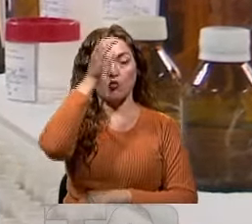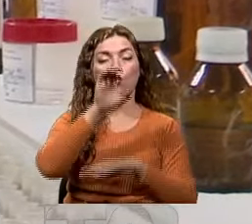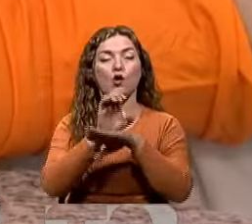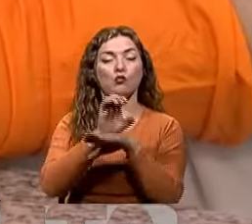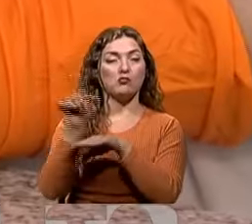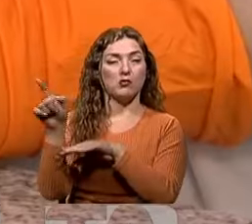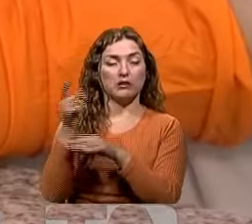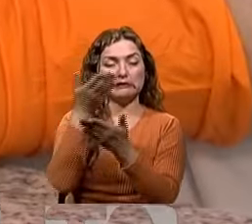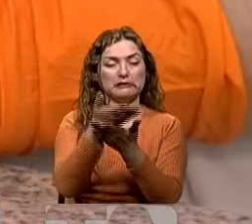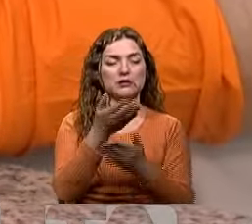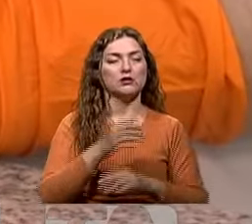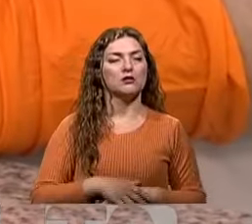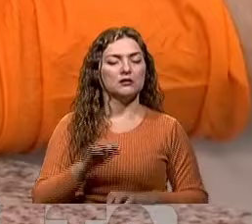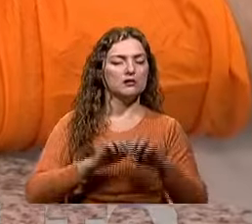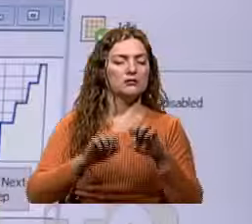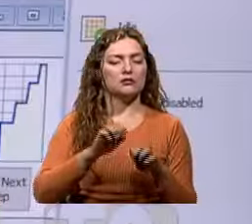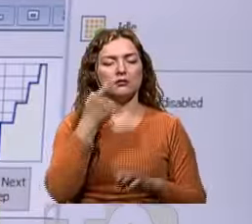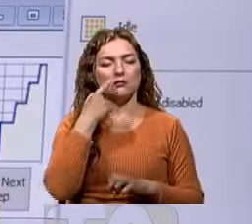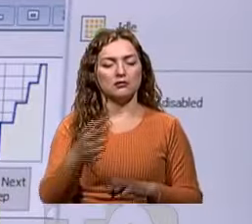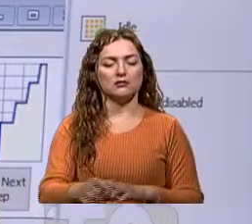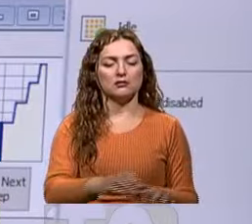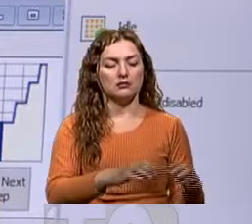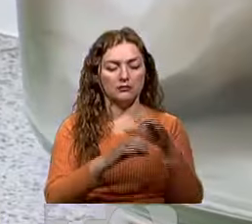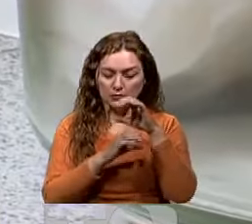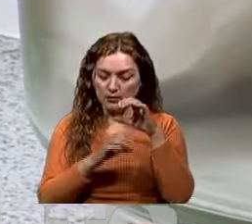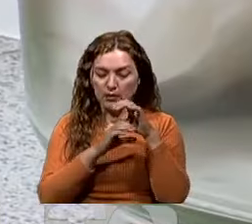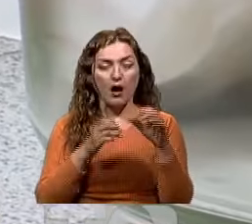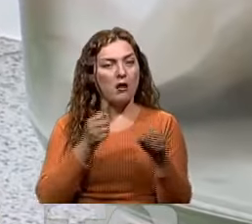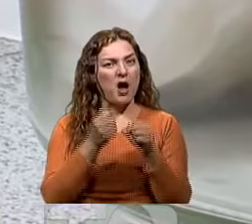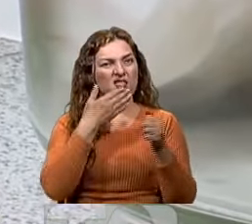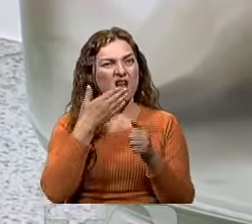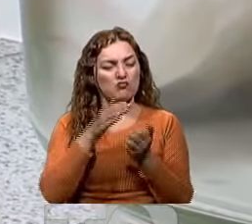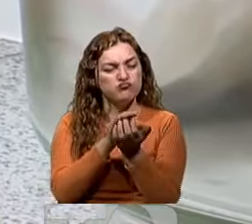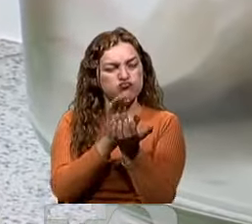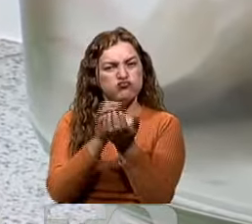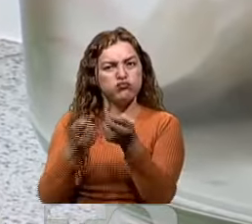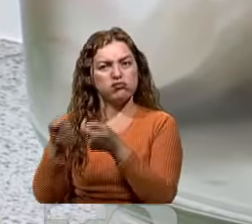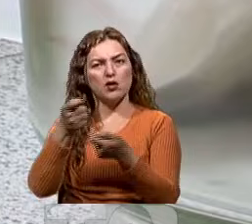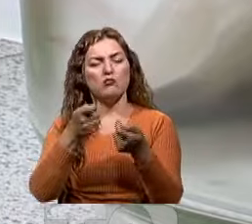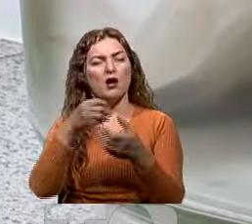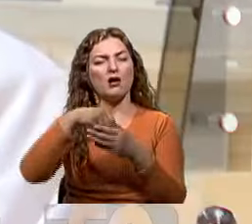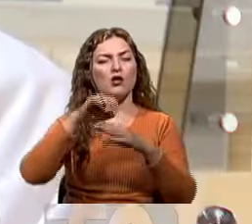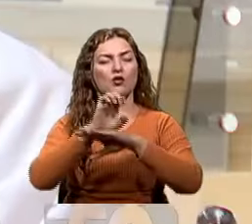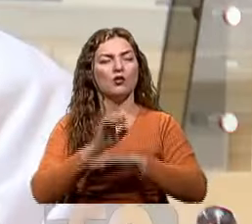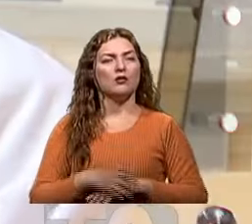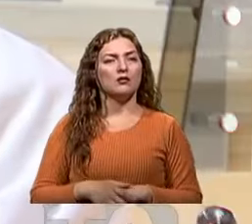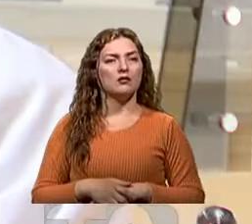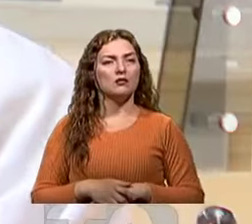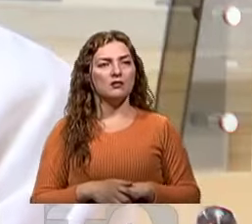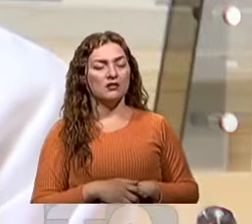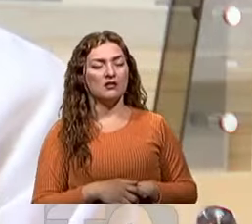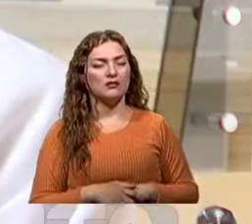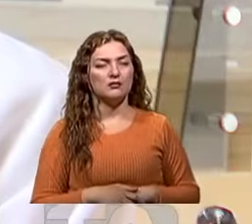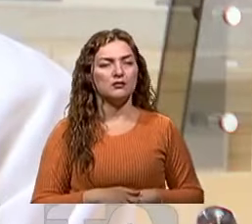del Ecuador, quienes identificaron la presencia de metales nocivos en conchas que se comercializan en el país. Estamos encontrando